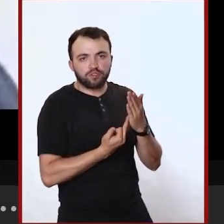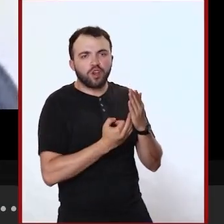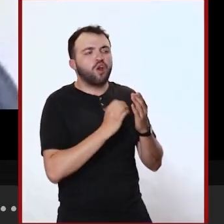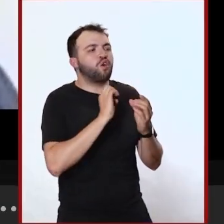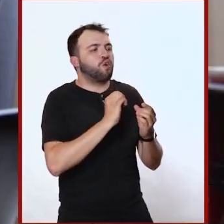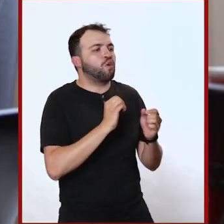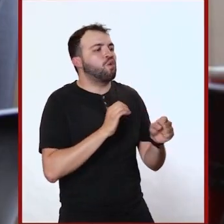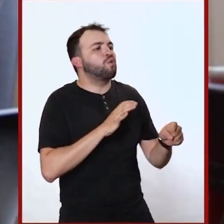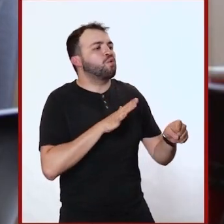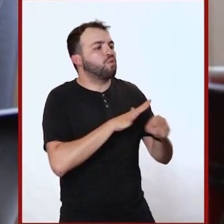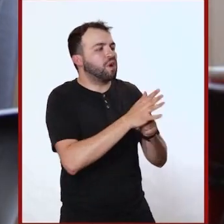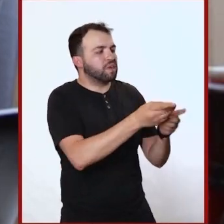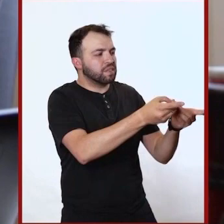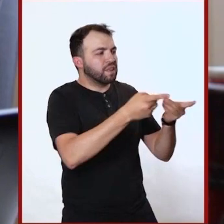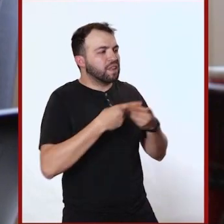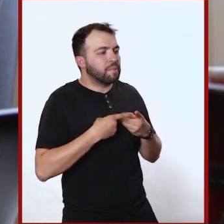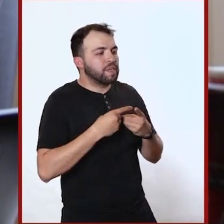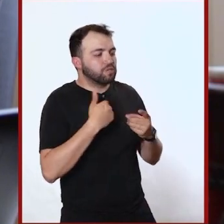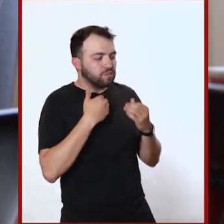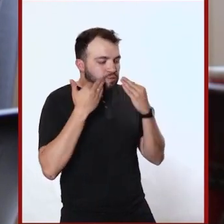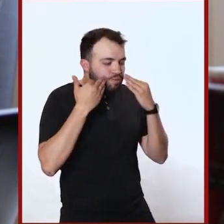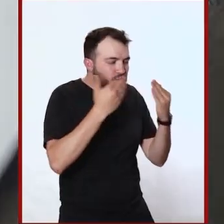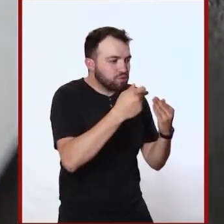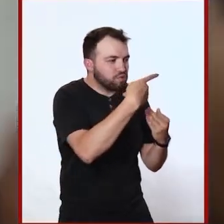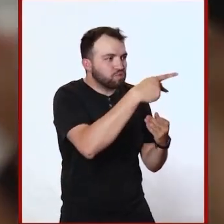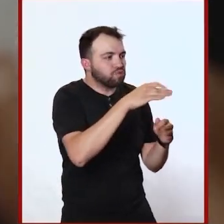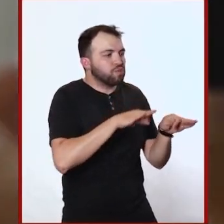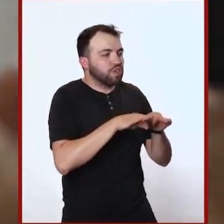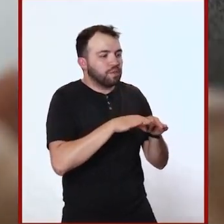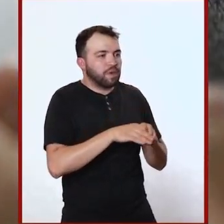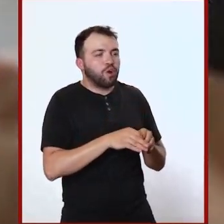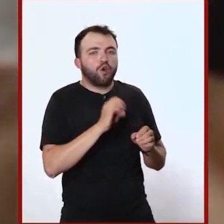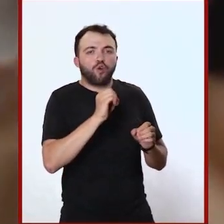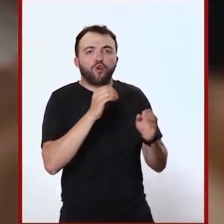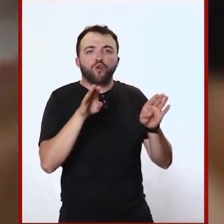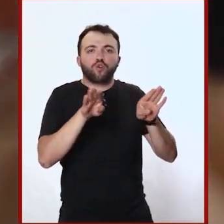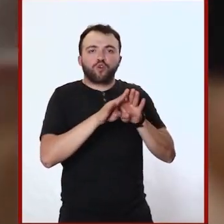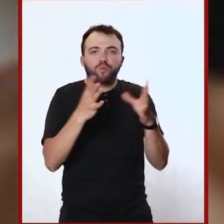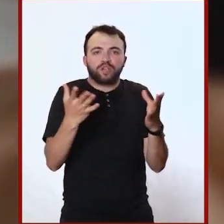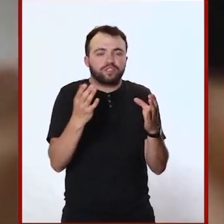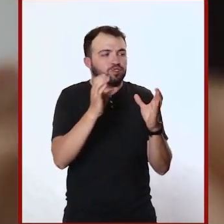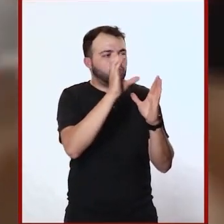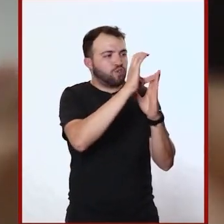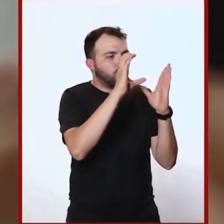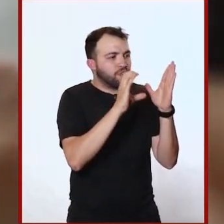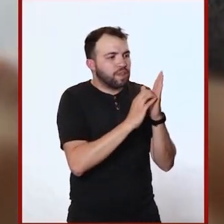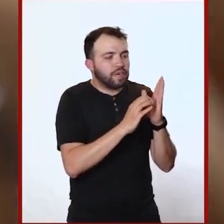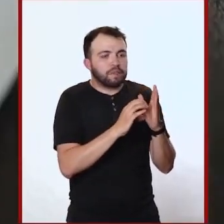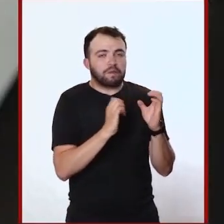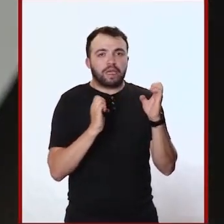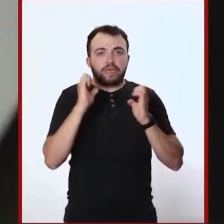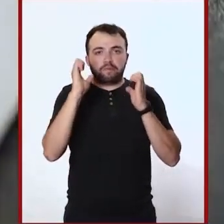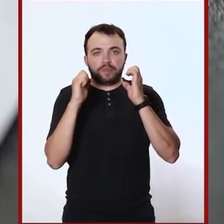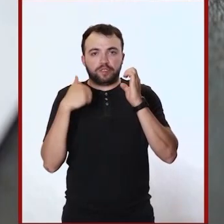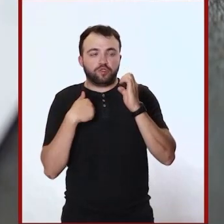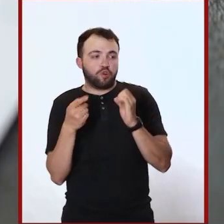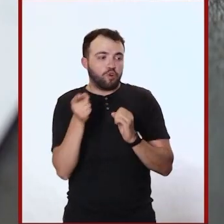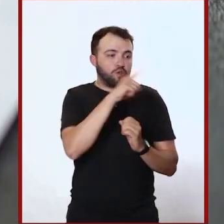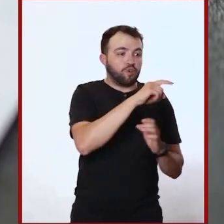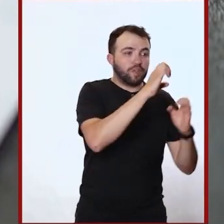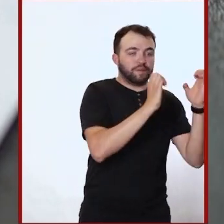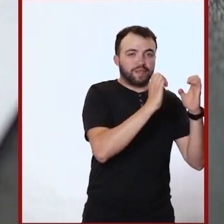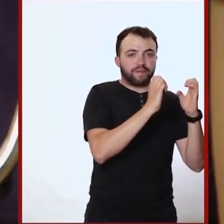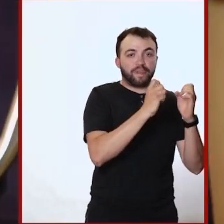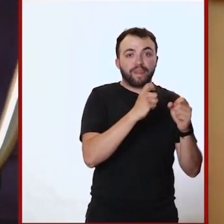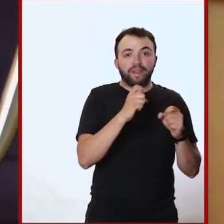dar de tu servicio, ¿no? Es correcto. O cómo podemos celebrar un contrato entre una empresa y otra empresa. Y es ahí